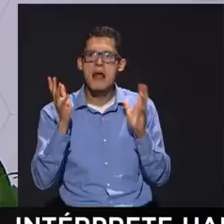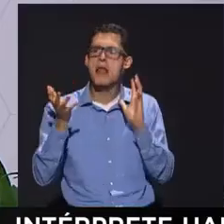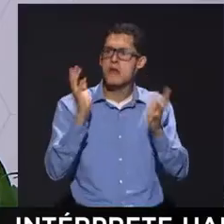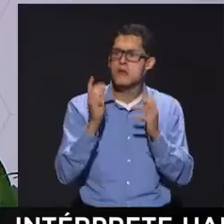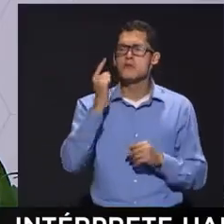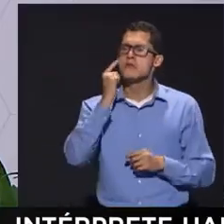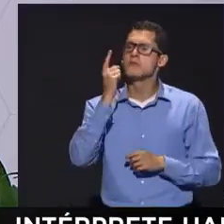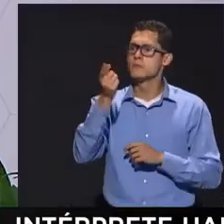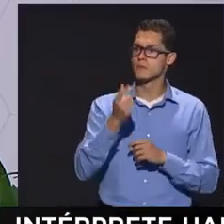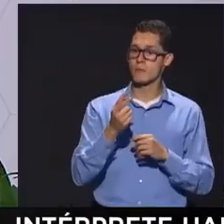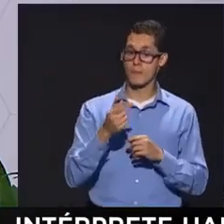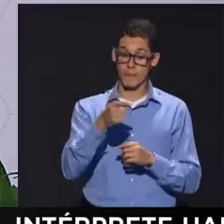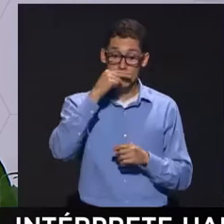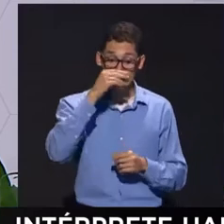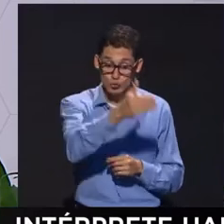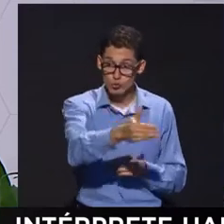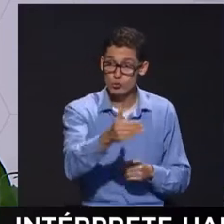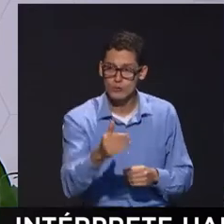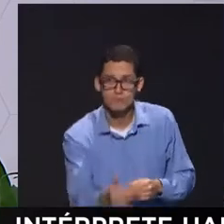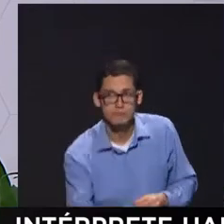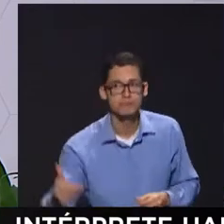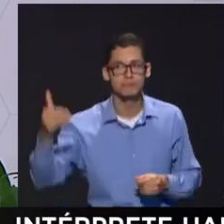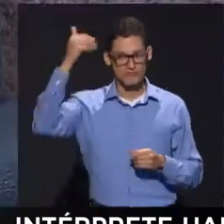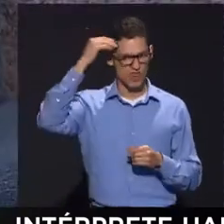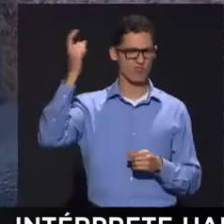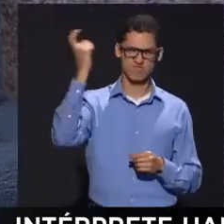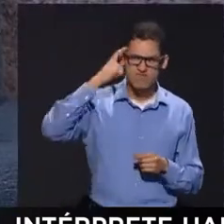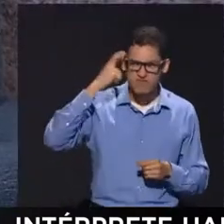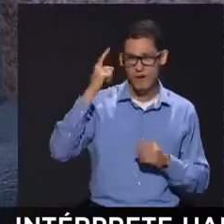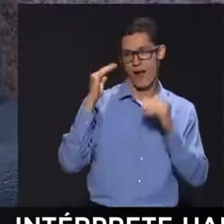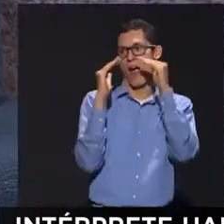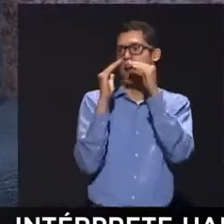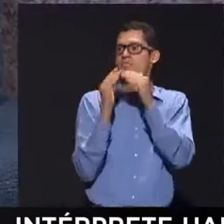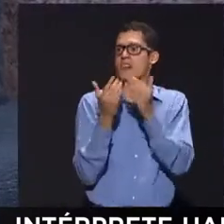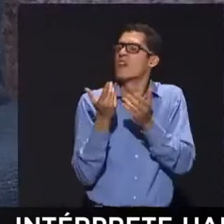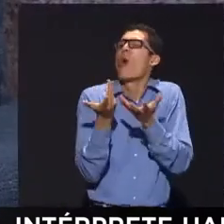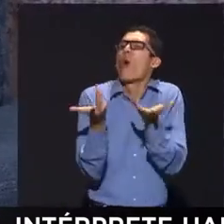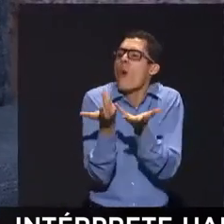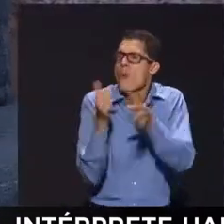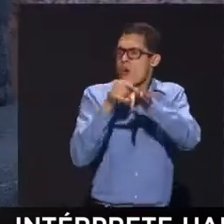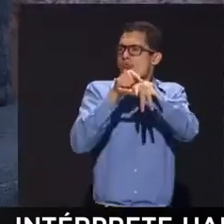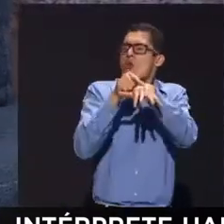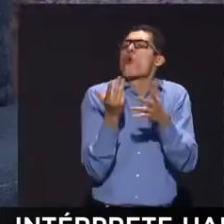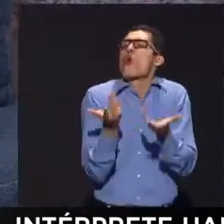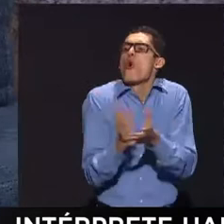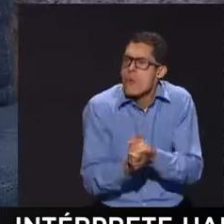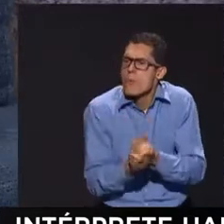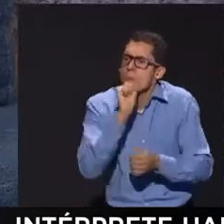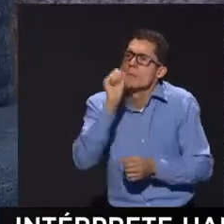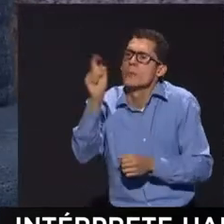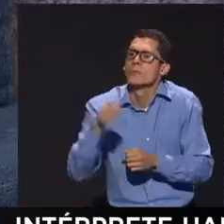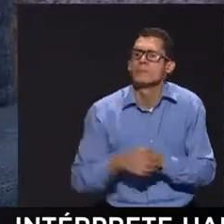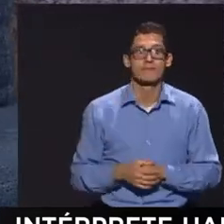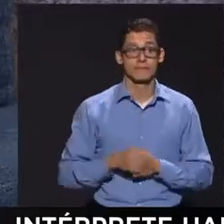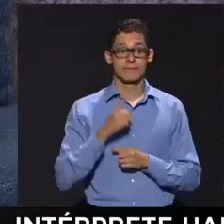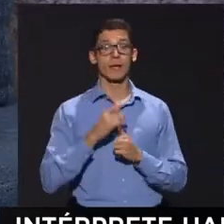en el desarrollo, digamos, de la inteligencia en los niños en la casa. Claro, sí, mira, es que en este ejercicio vimos cómo las neuronas espejo